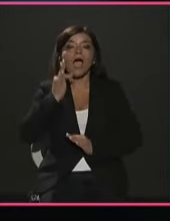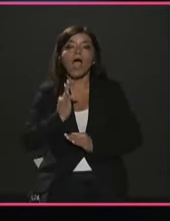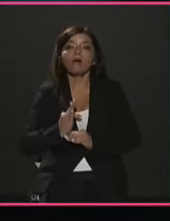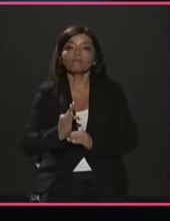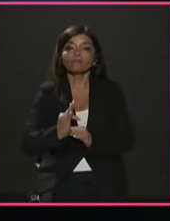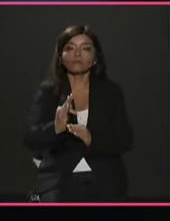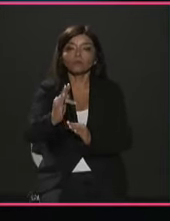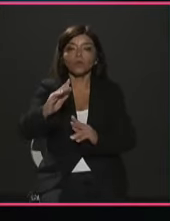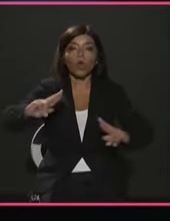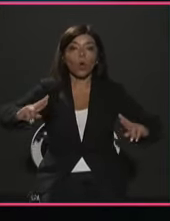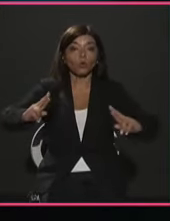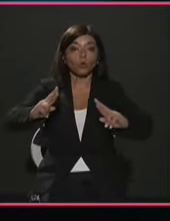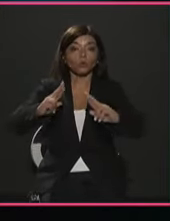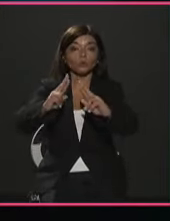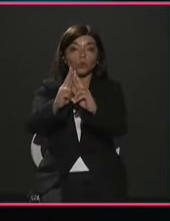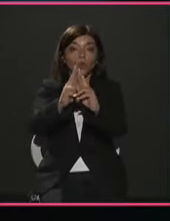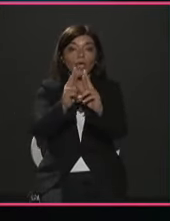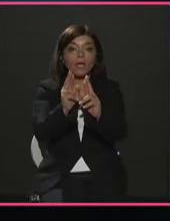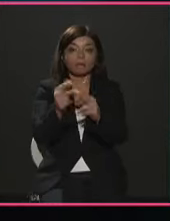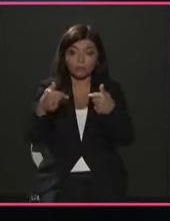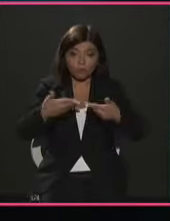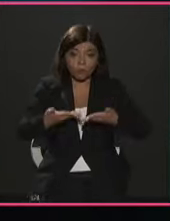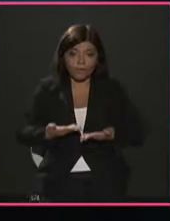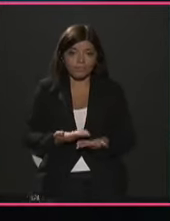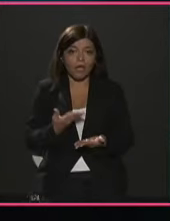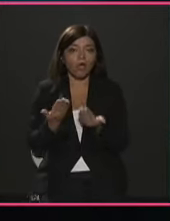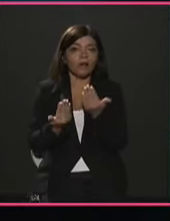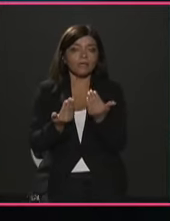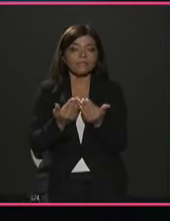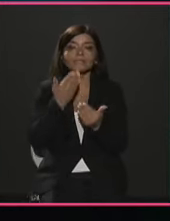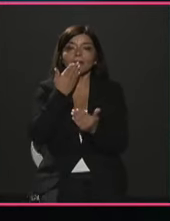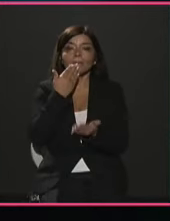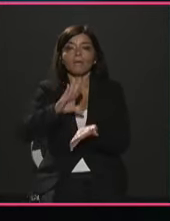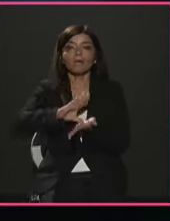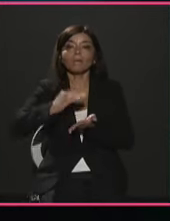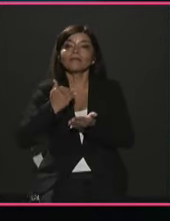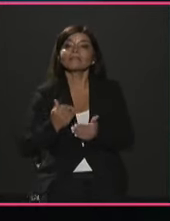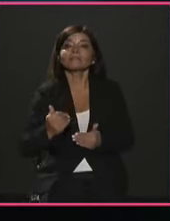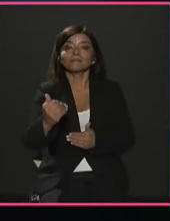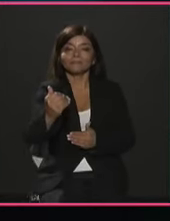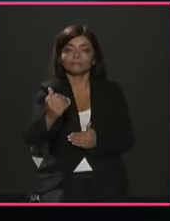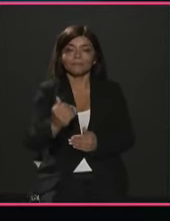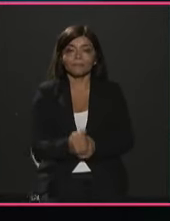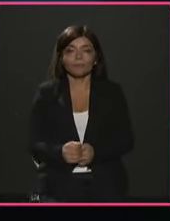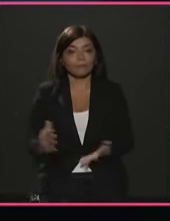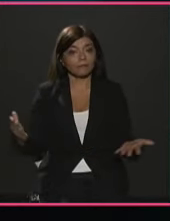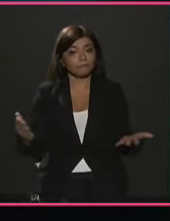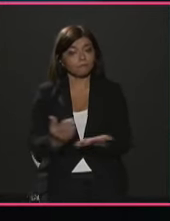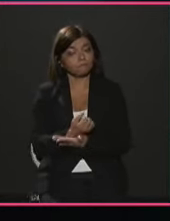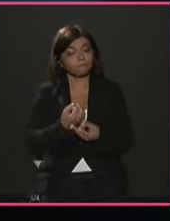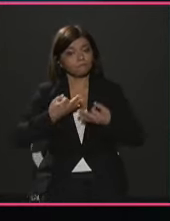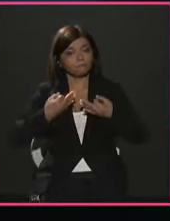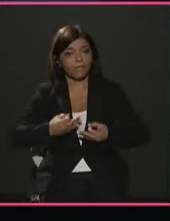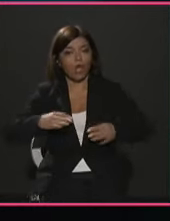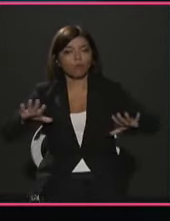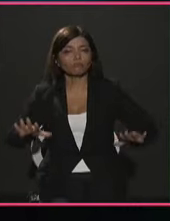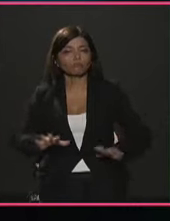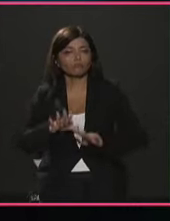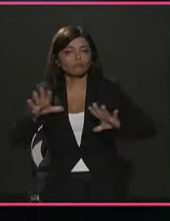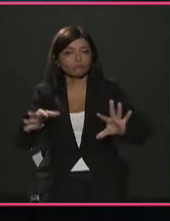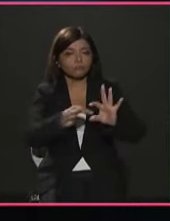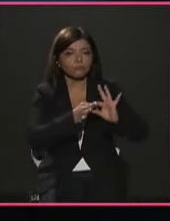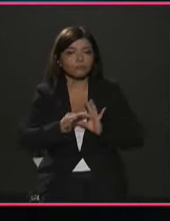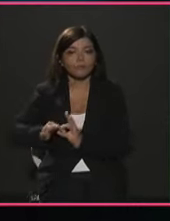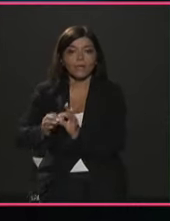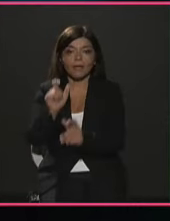nos permiten construir no solo para las necesidades de hoy sino que también para el país que viene lograr eso requiere de un esfuerzo conjunto de